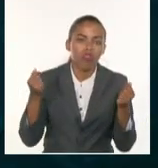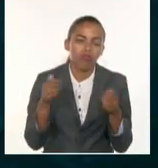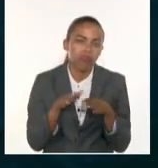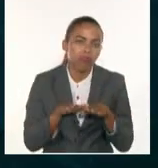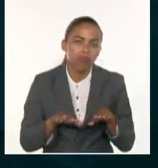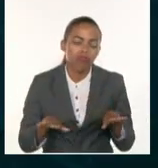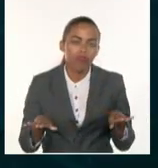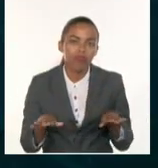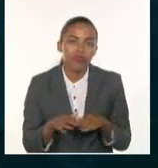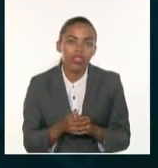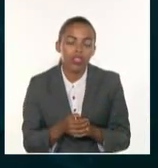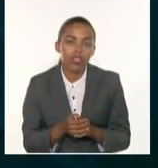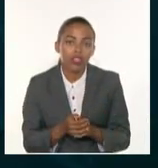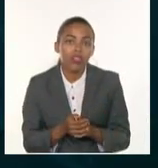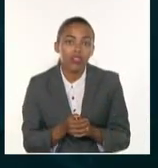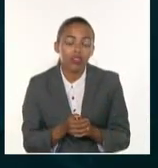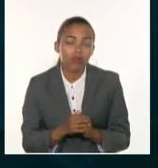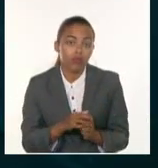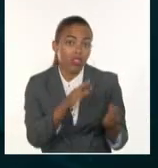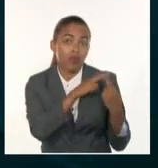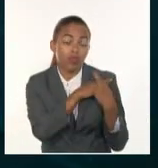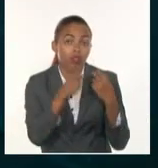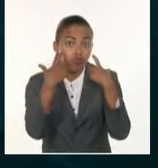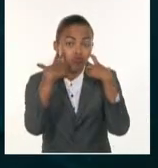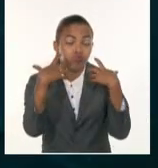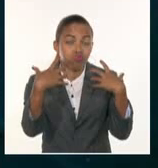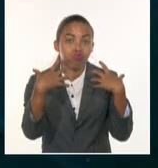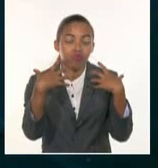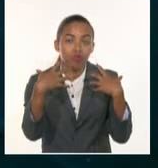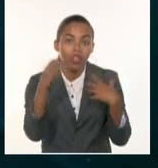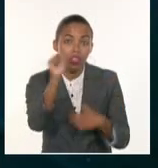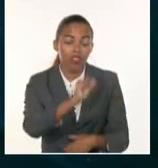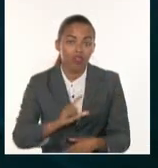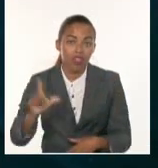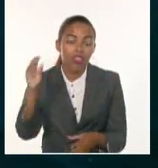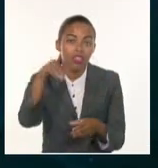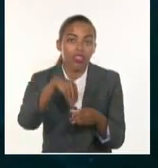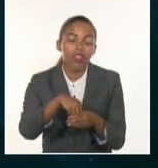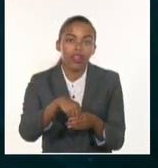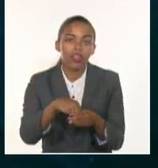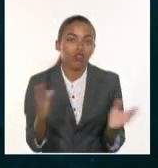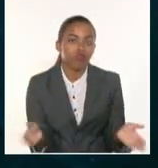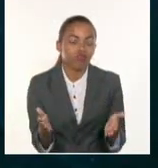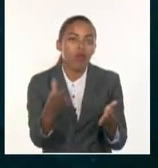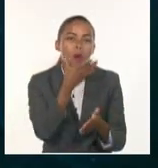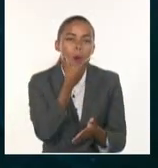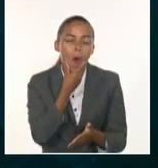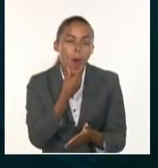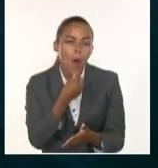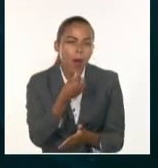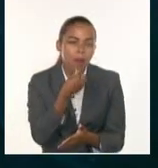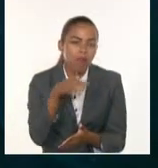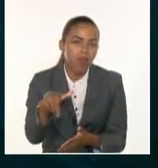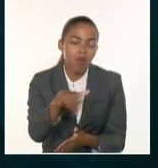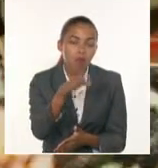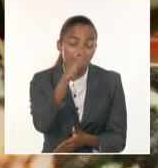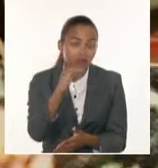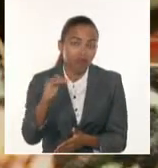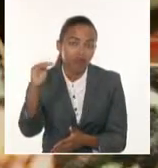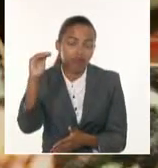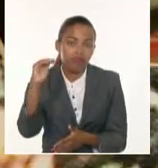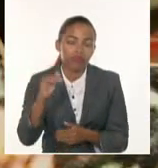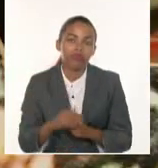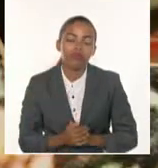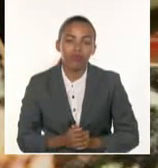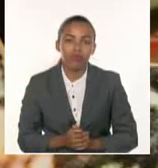pudo ejercer un poder político y social bastante grande que pudo motivar a muchos jóvenes y adultos en lo que fue en su momento Venezuela.